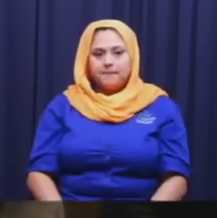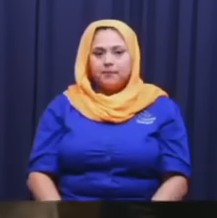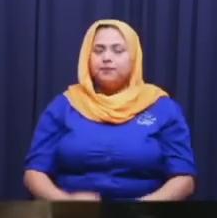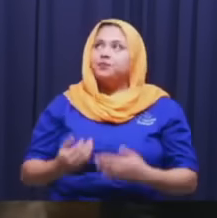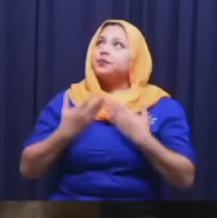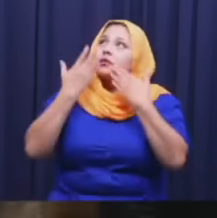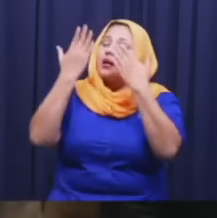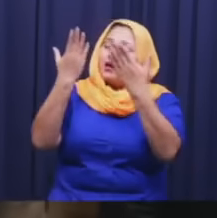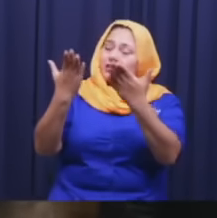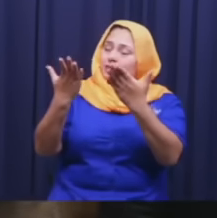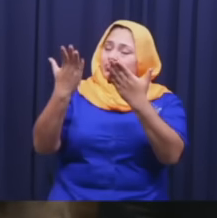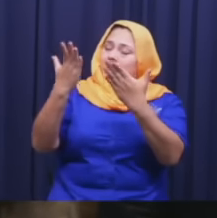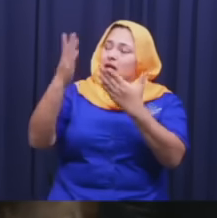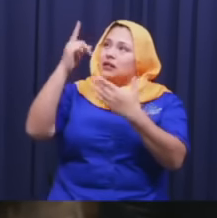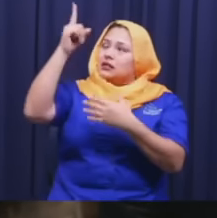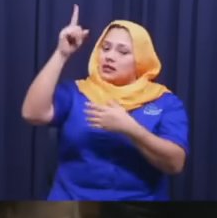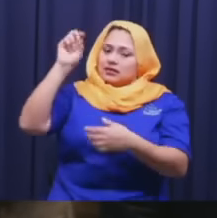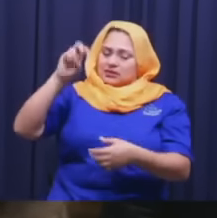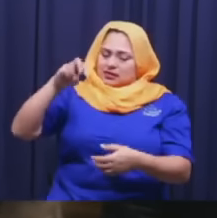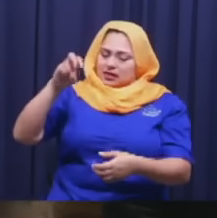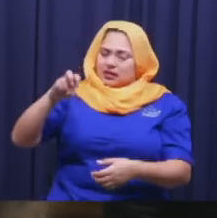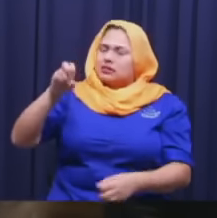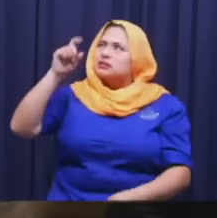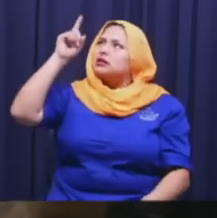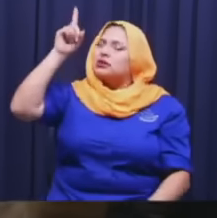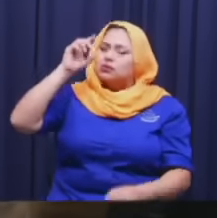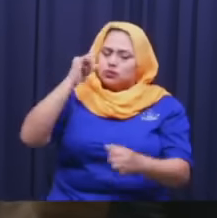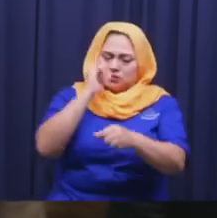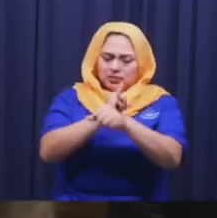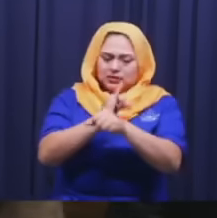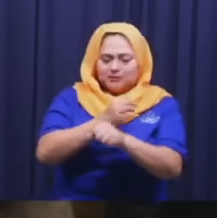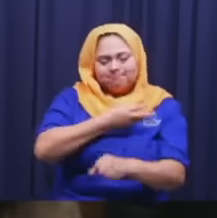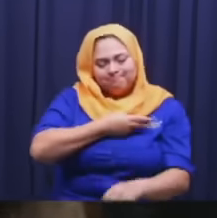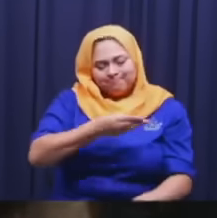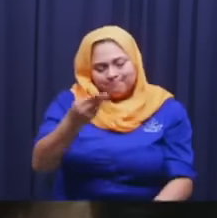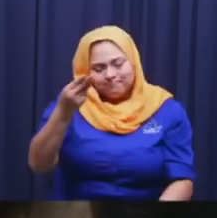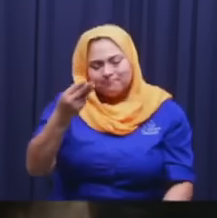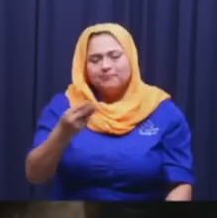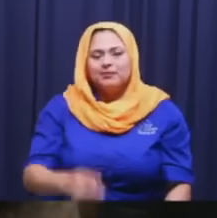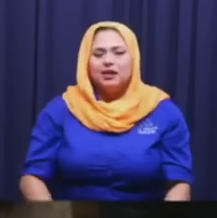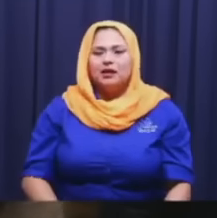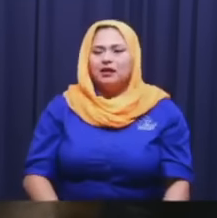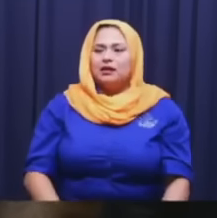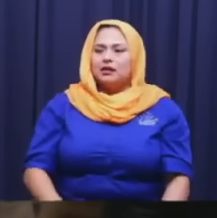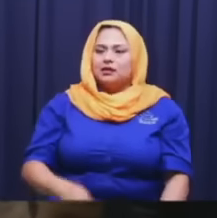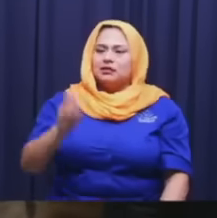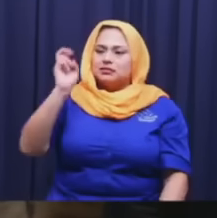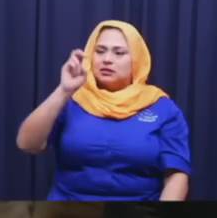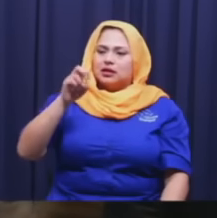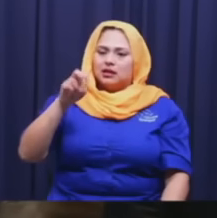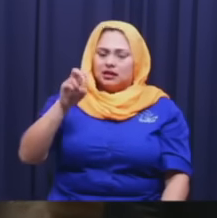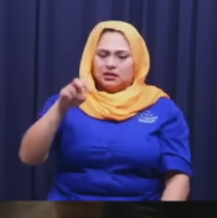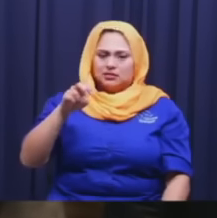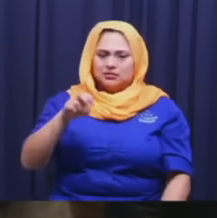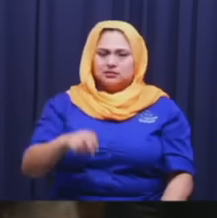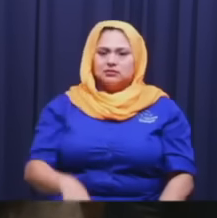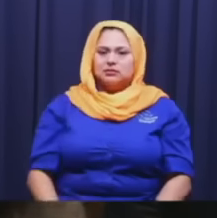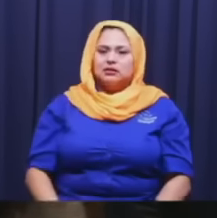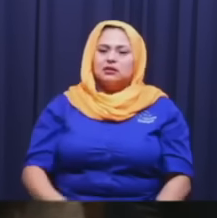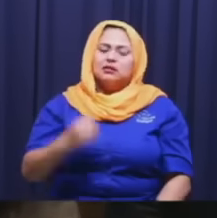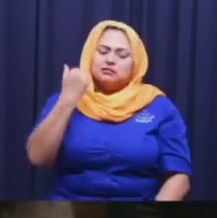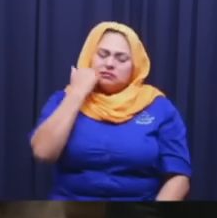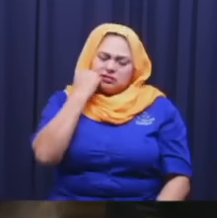Ponemos delante de ti estas peticiones que tu pueblo ha enviado, Señor, peticiones muy específicas